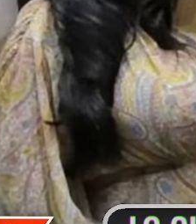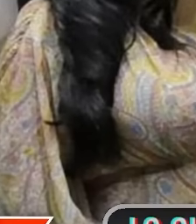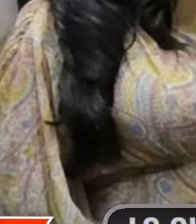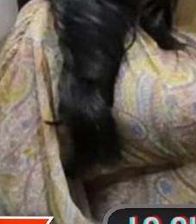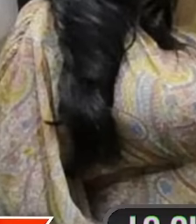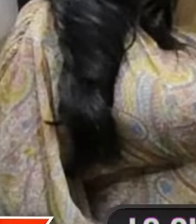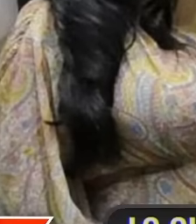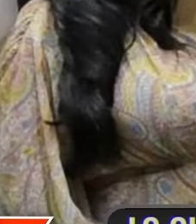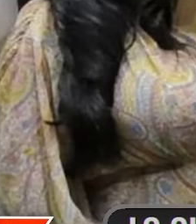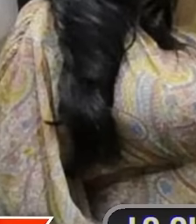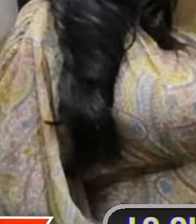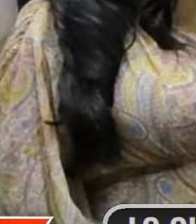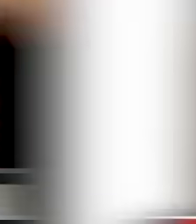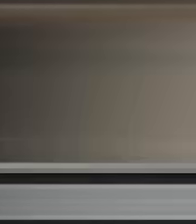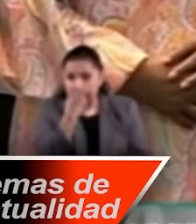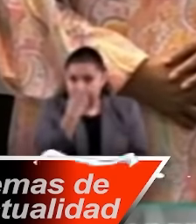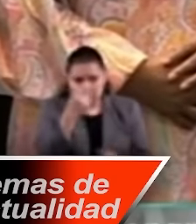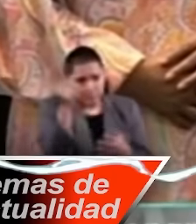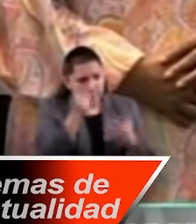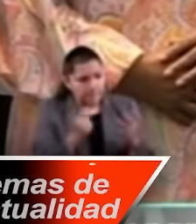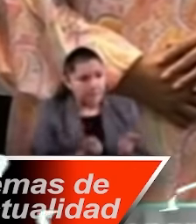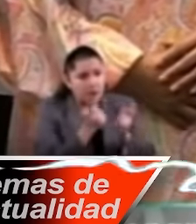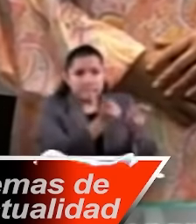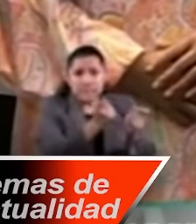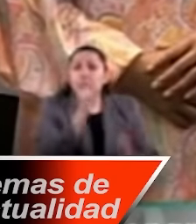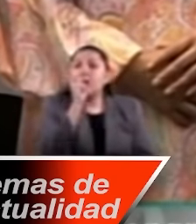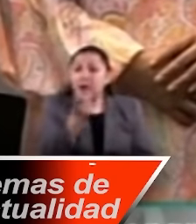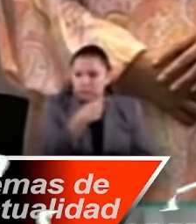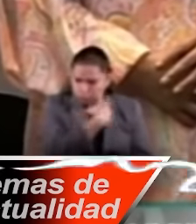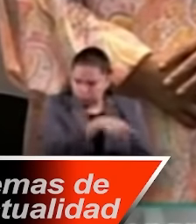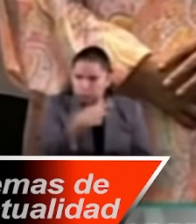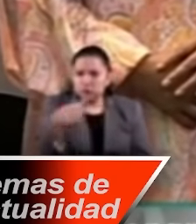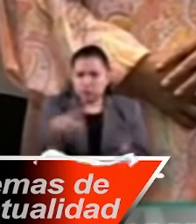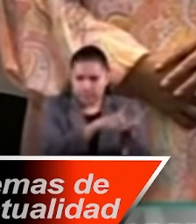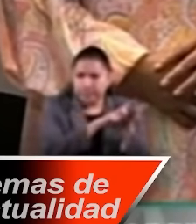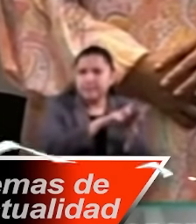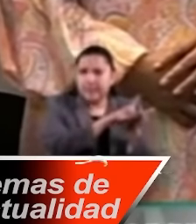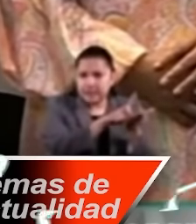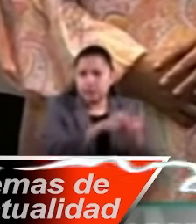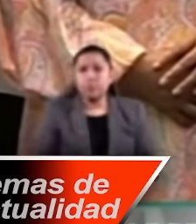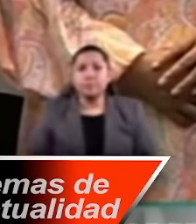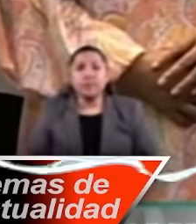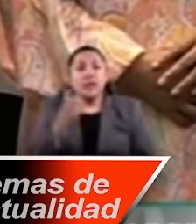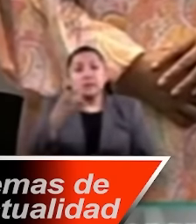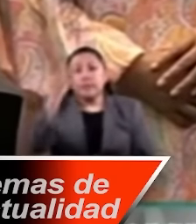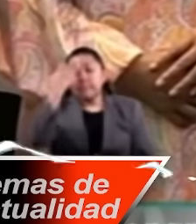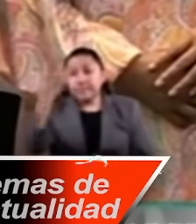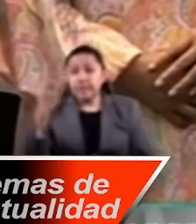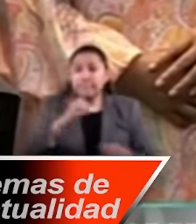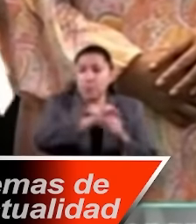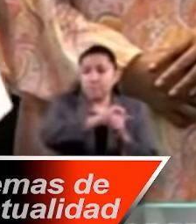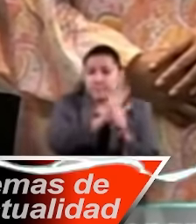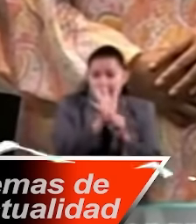López Obrador, el cual revisamos en un video del día de ayer. Un proyecto que a pesar de la pandemia mantiene que México tenga